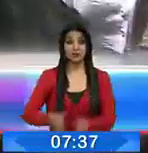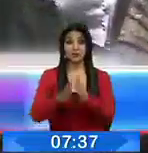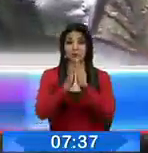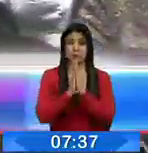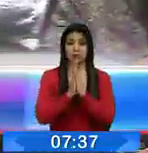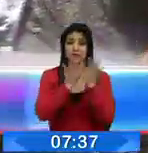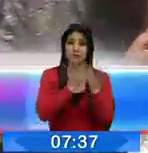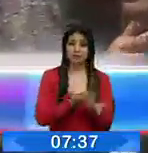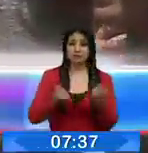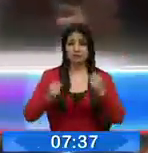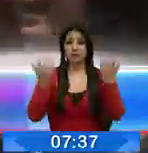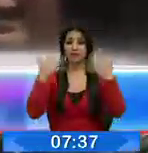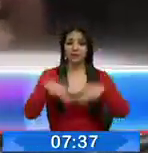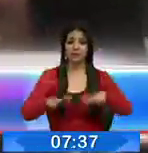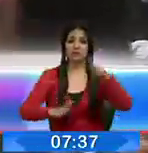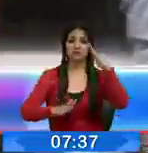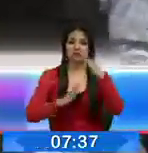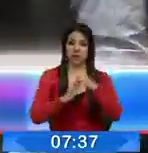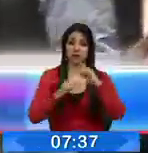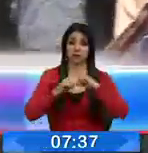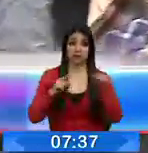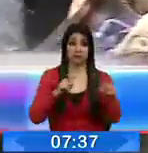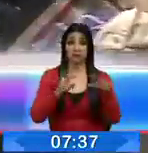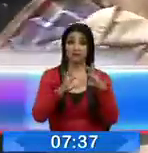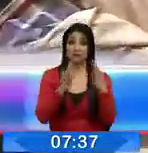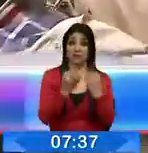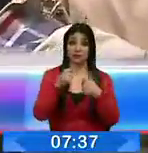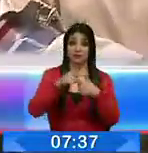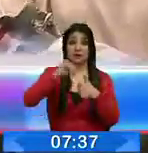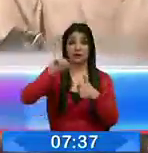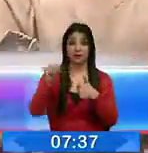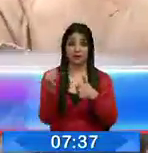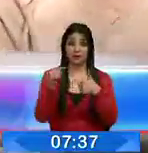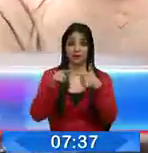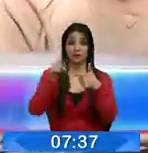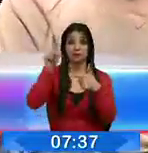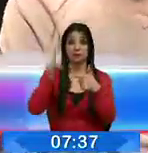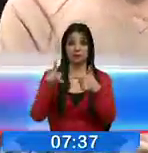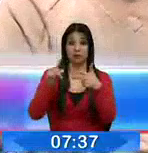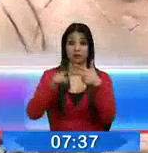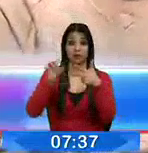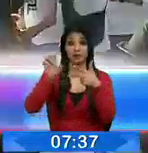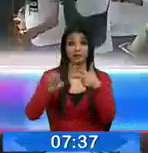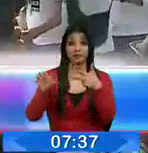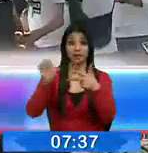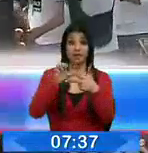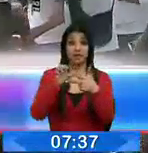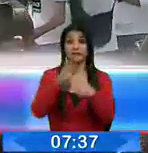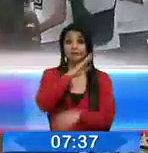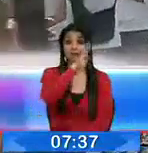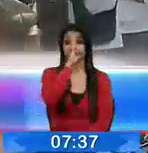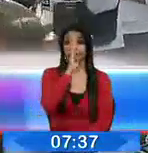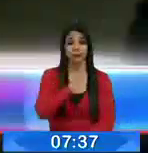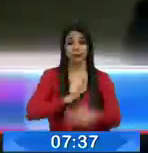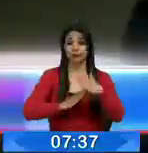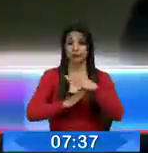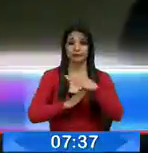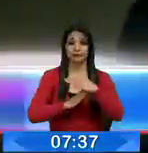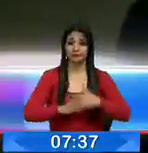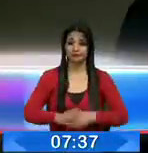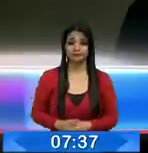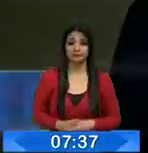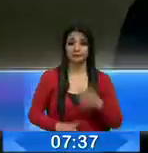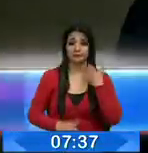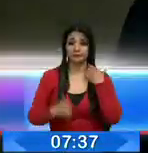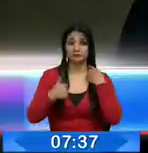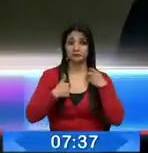tanta espera y angustia, pero para los familiares de Javier, Paul y Efraín, ese deseo quedó lejos. Para